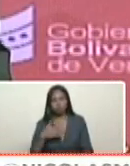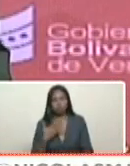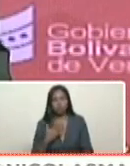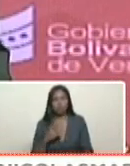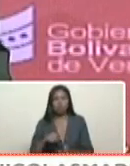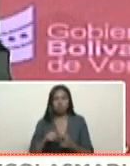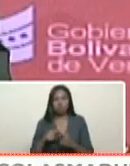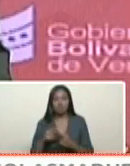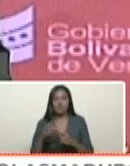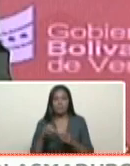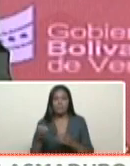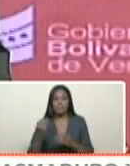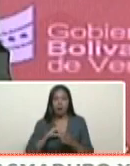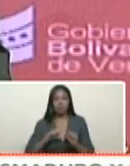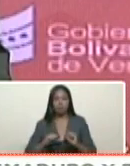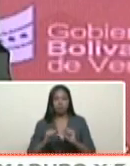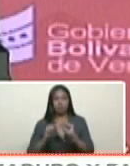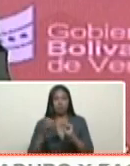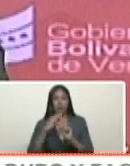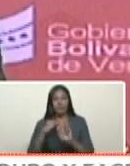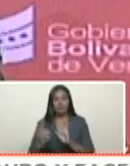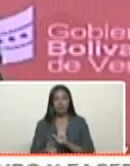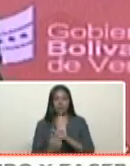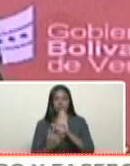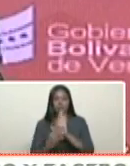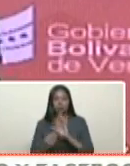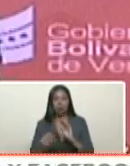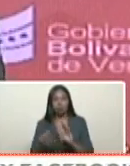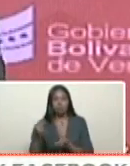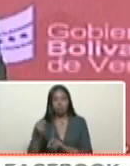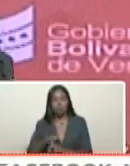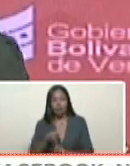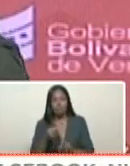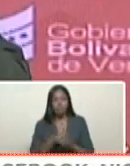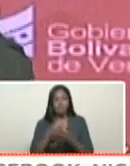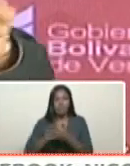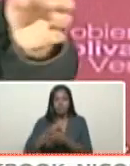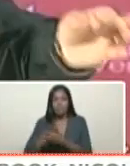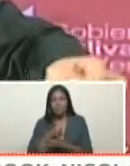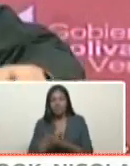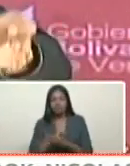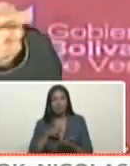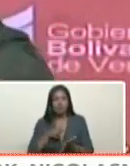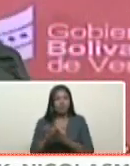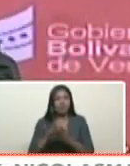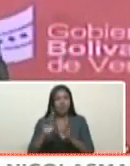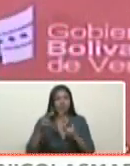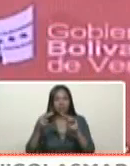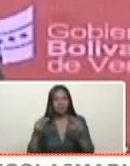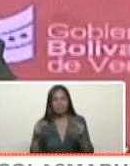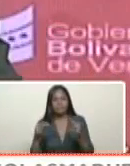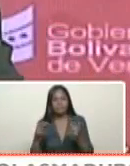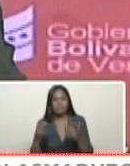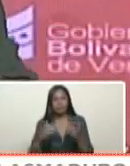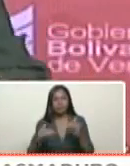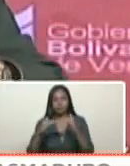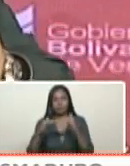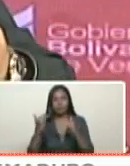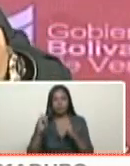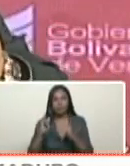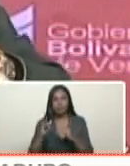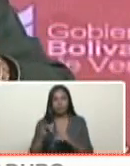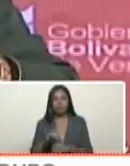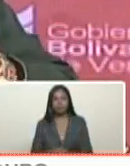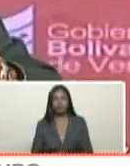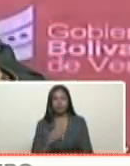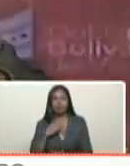Mientras más avancemos todos los días en cada frente de batalla, más garantía de paz y estabilidad hay. No